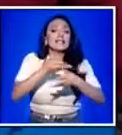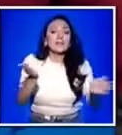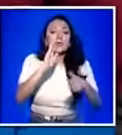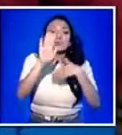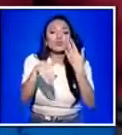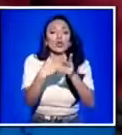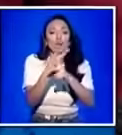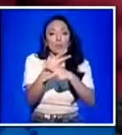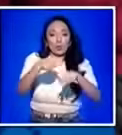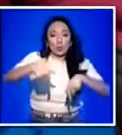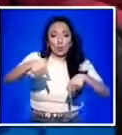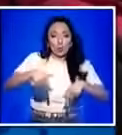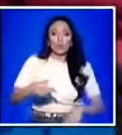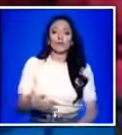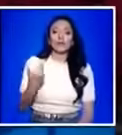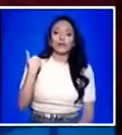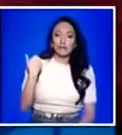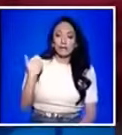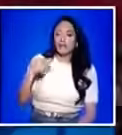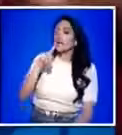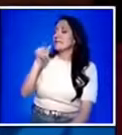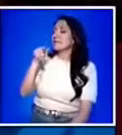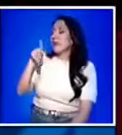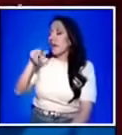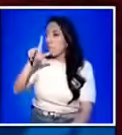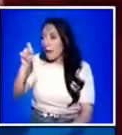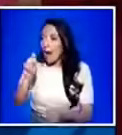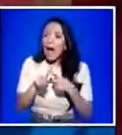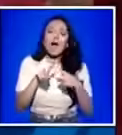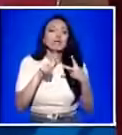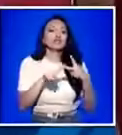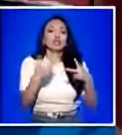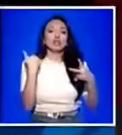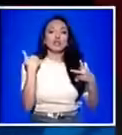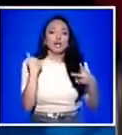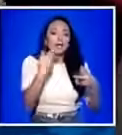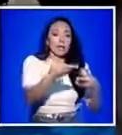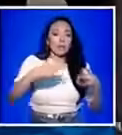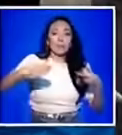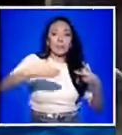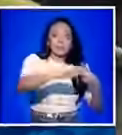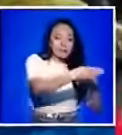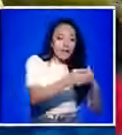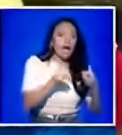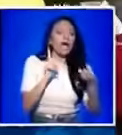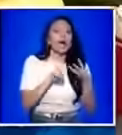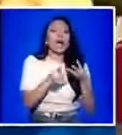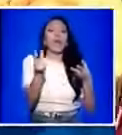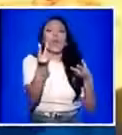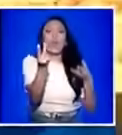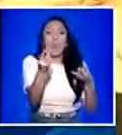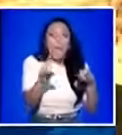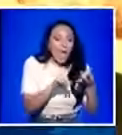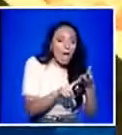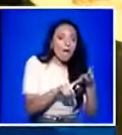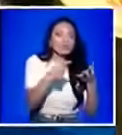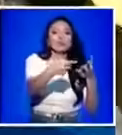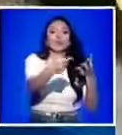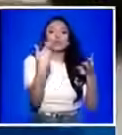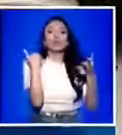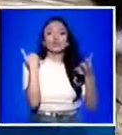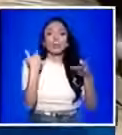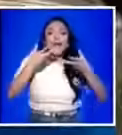producto aquí en el mercado, tenemos zapallos, tenemos pescados, huevos,